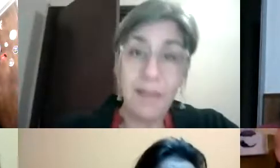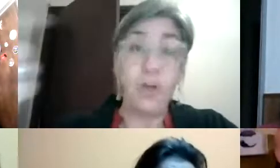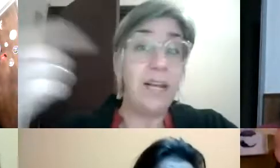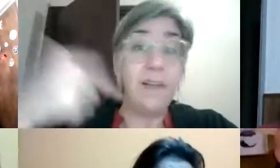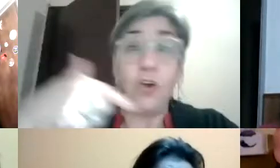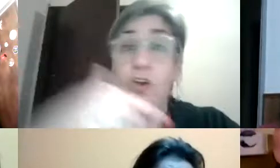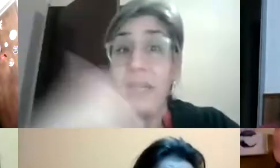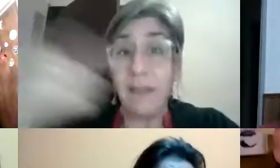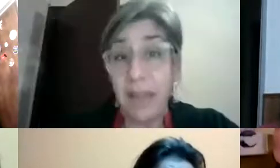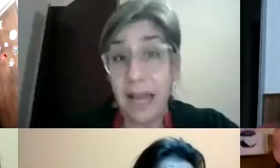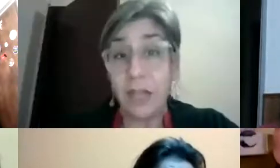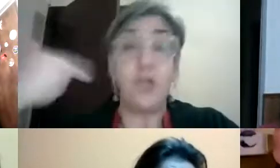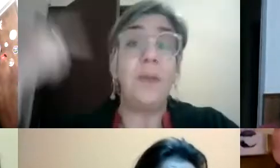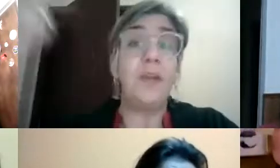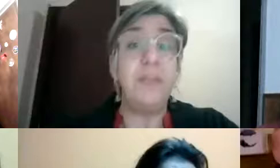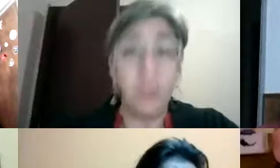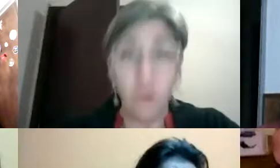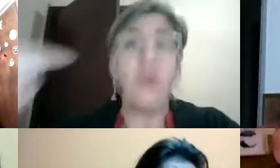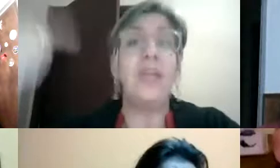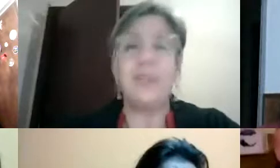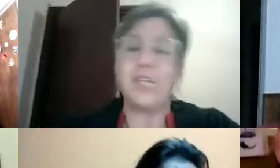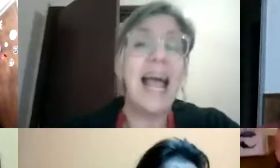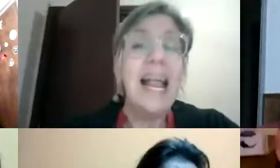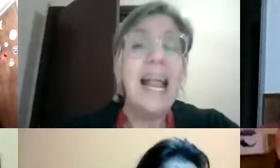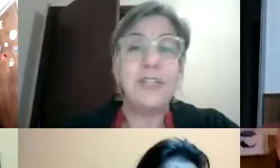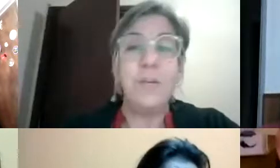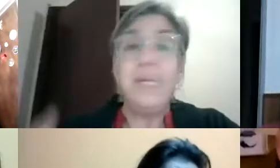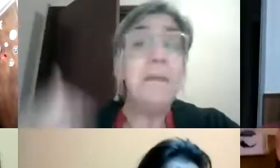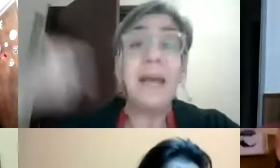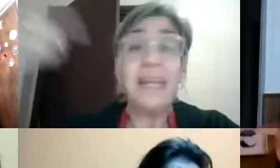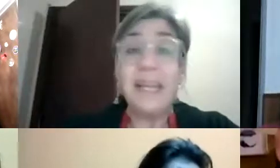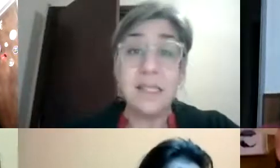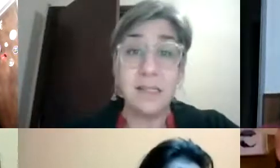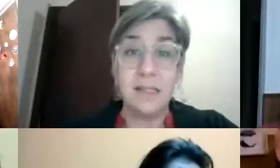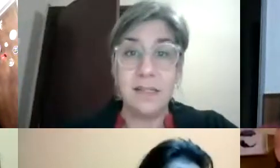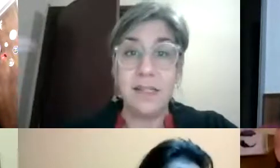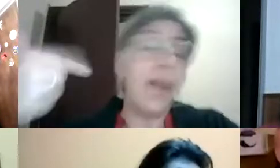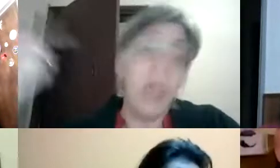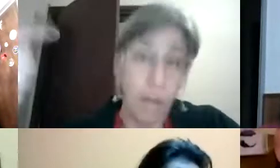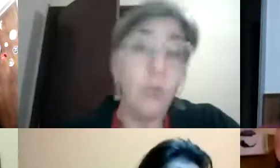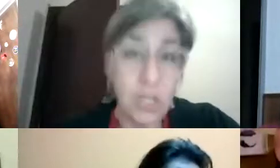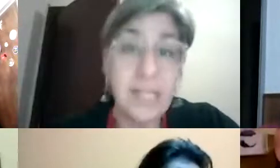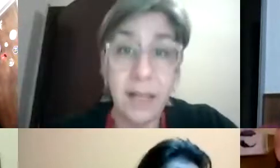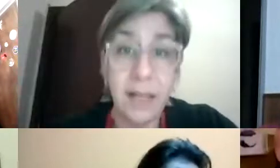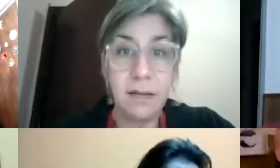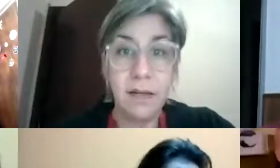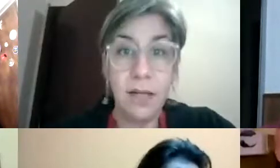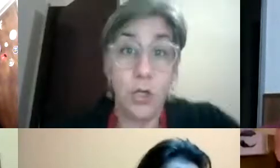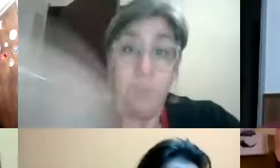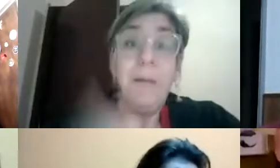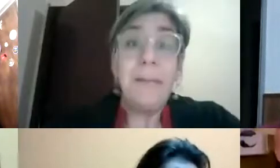preguntarle al médico, que le dijo que no tenía ni idea, y entonces lo mandó al infectólogo. Entonces, o sea, son 1000 barreras a las que algunos